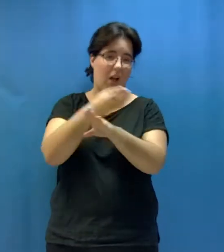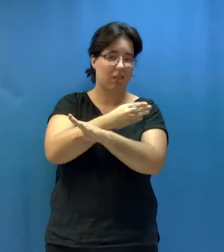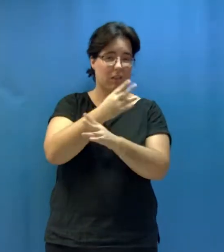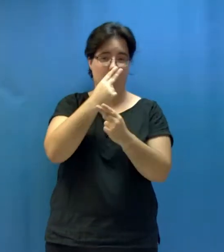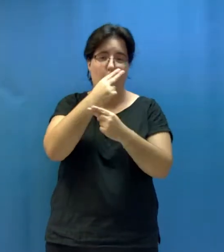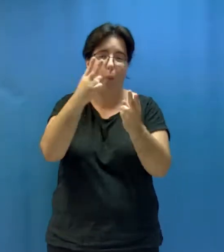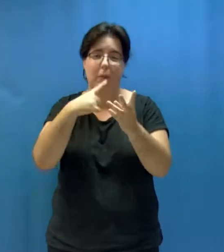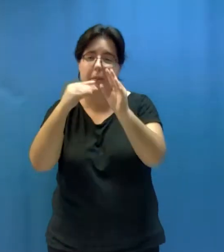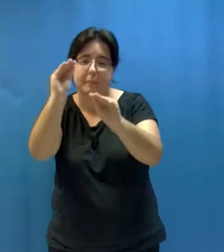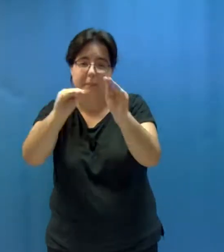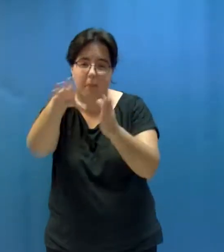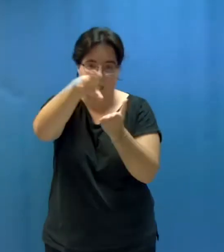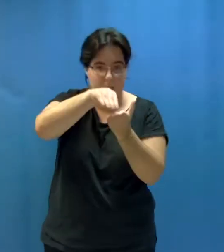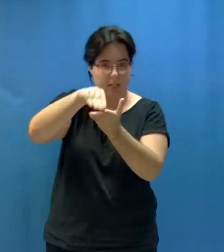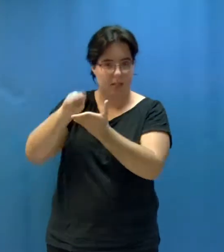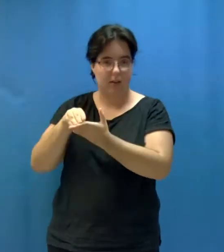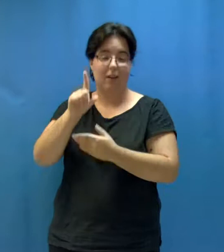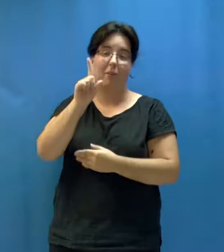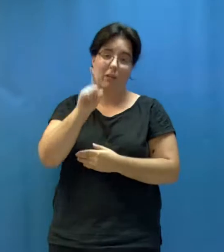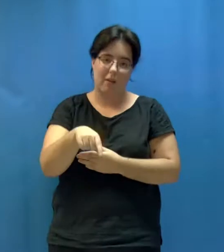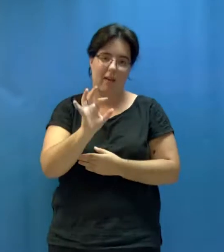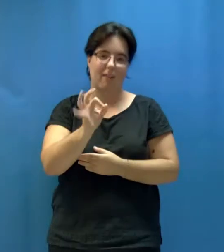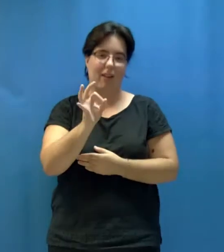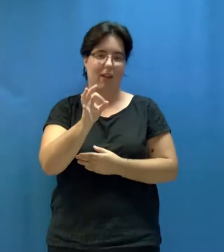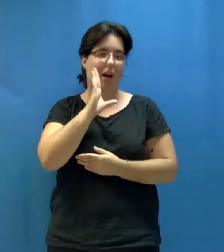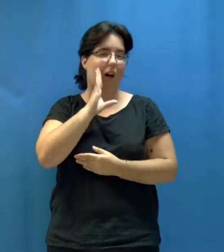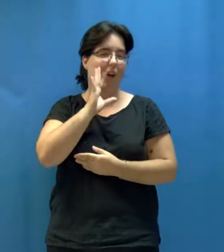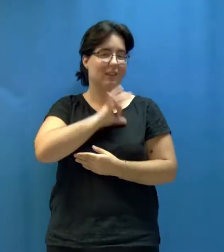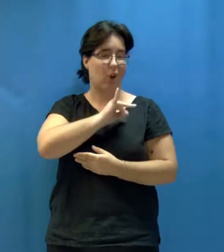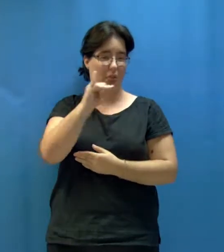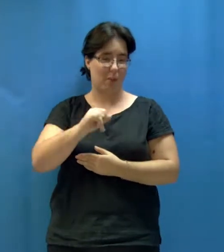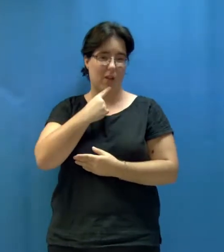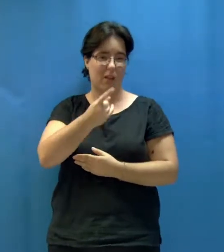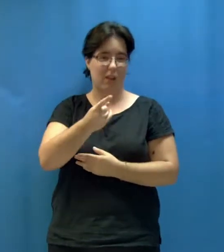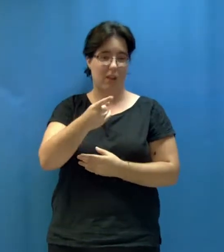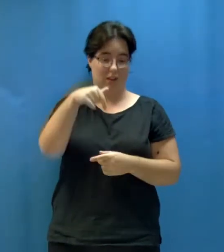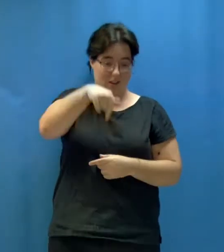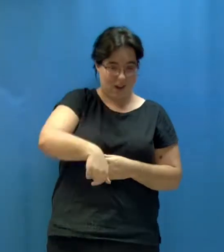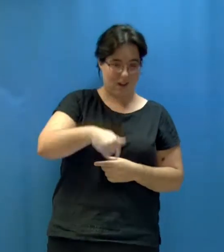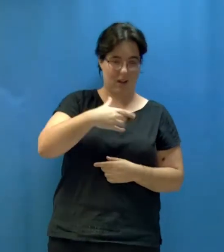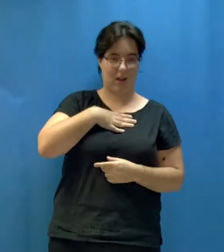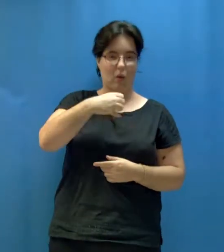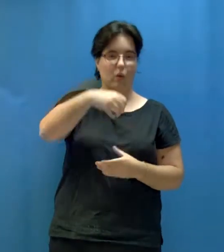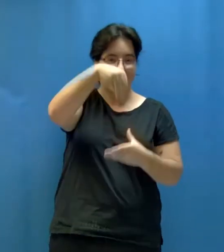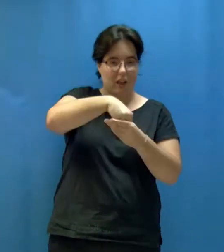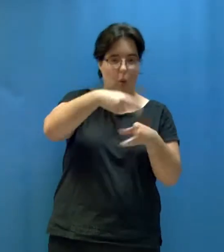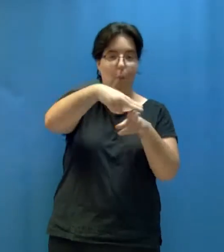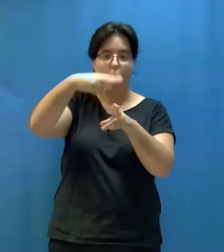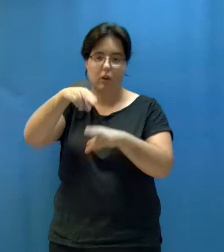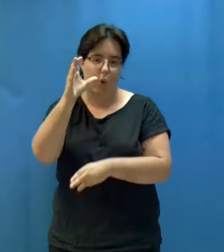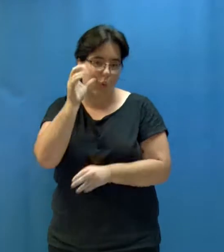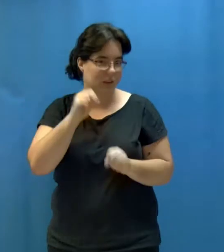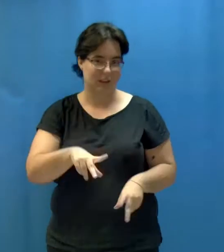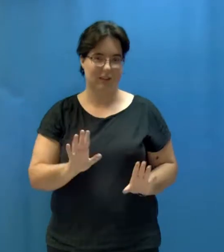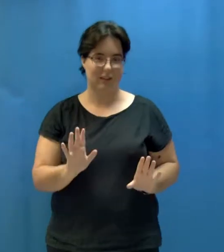es cierto, como decía el señor Zamora, que no se ha escuchado a los representantes políticos de este ayuntamiento. En el expediente consta que sí, una supuesta